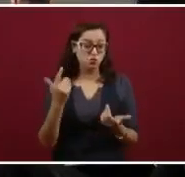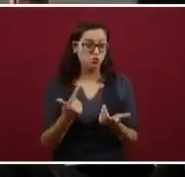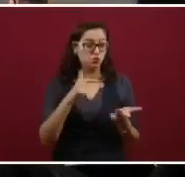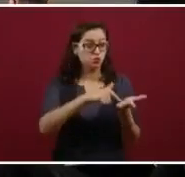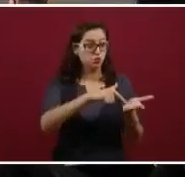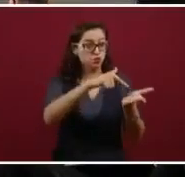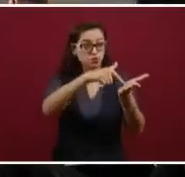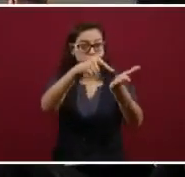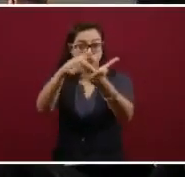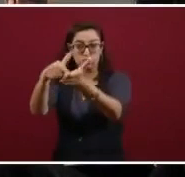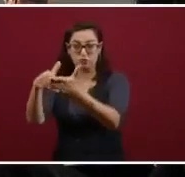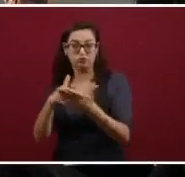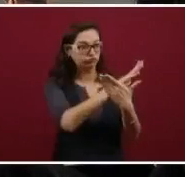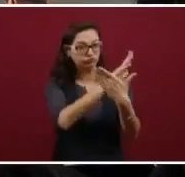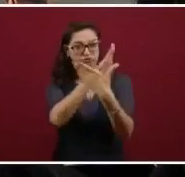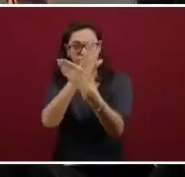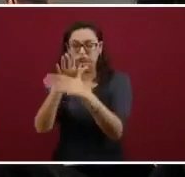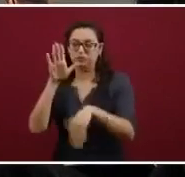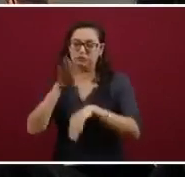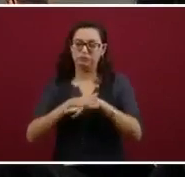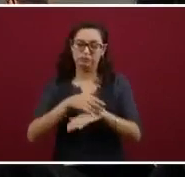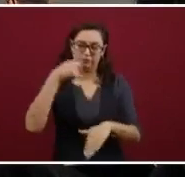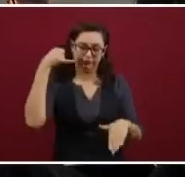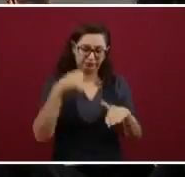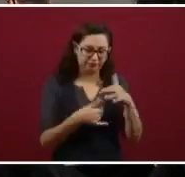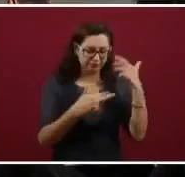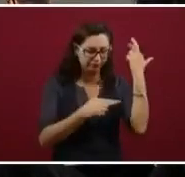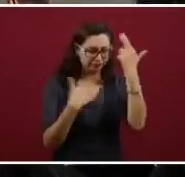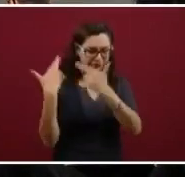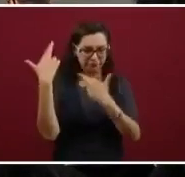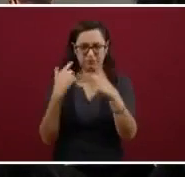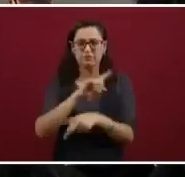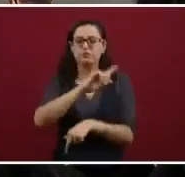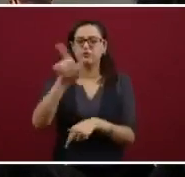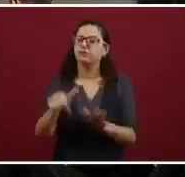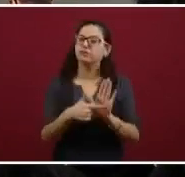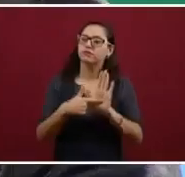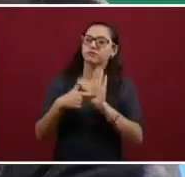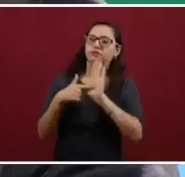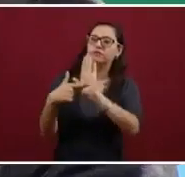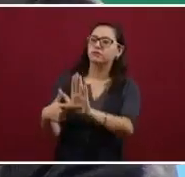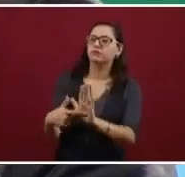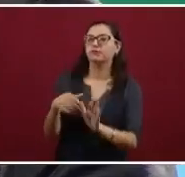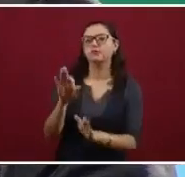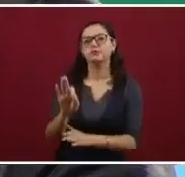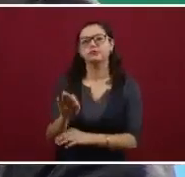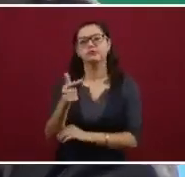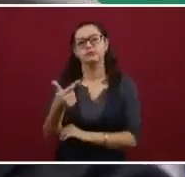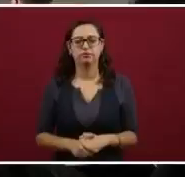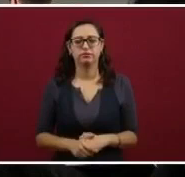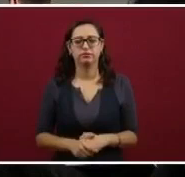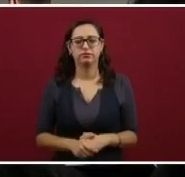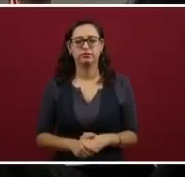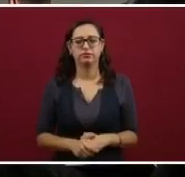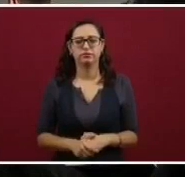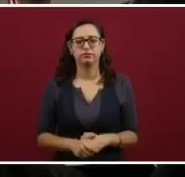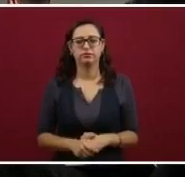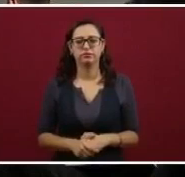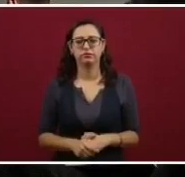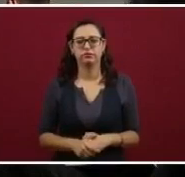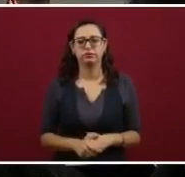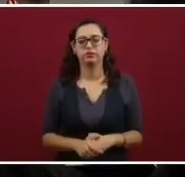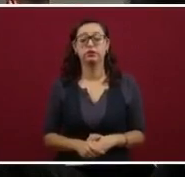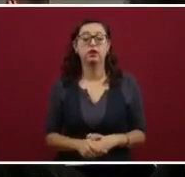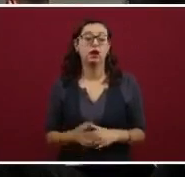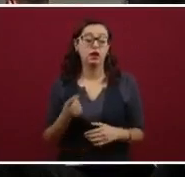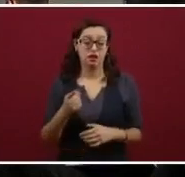esta primera verificación más a fondo y estaremos dando vista del resultado a la Fiscalía General de la República. El